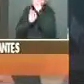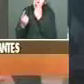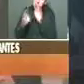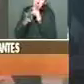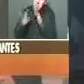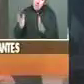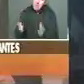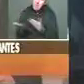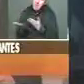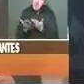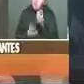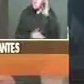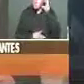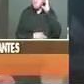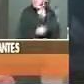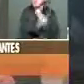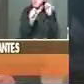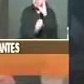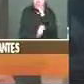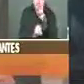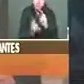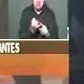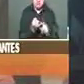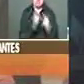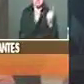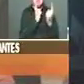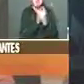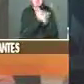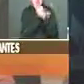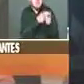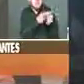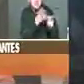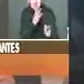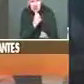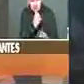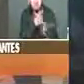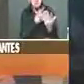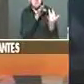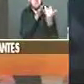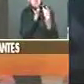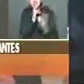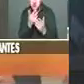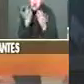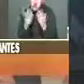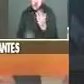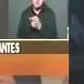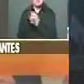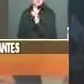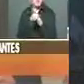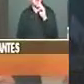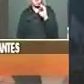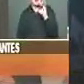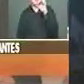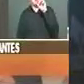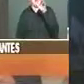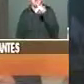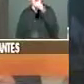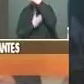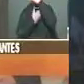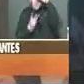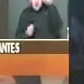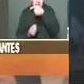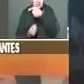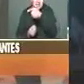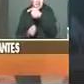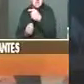inicia, digamos, un acercamiento que lleva al ELN a un diálogo tranquilo y a evitar